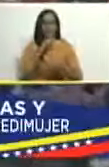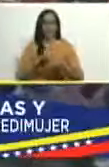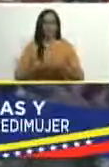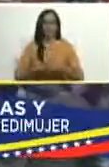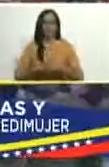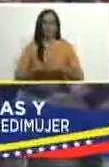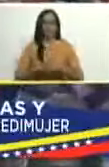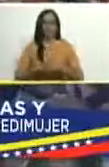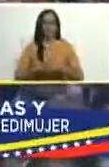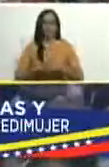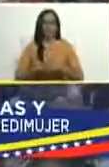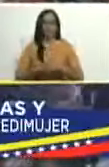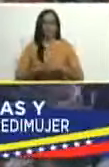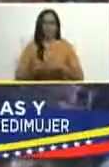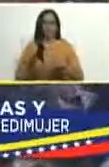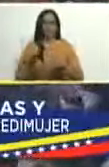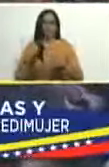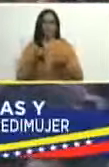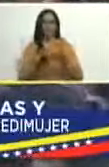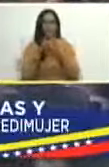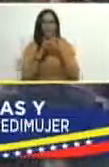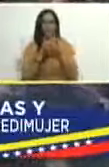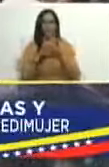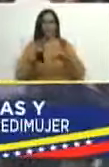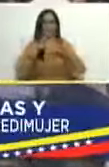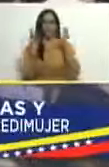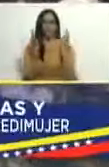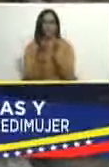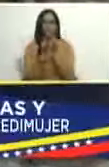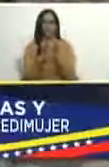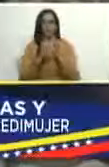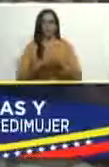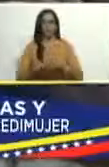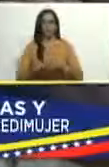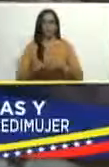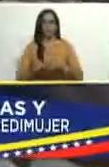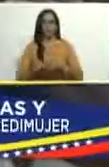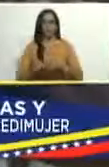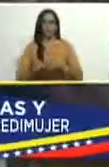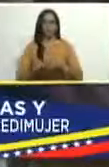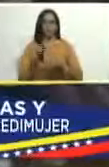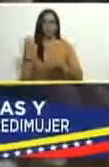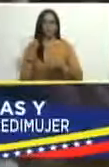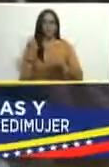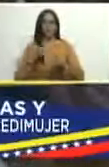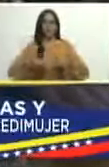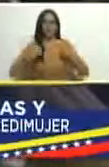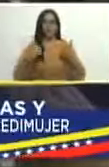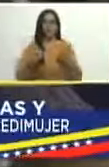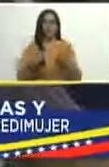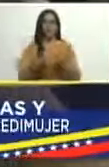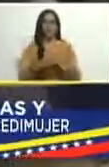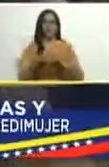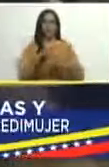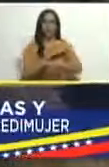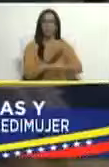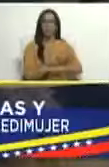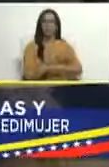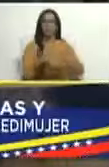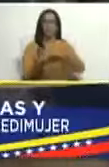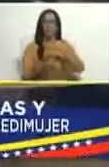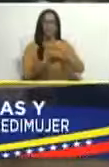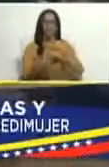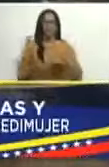abuelitas. Tenemos que unir la familia como la más sólida base de